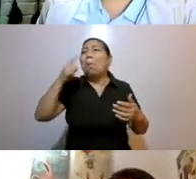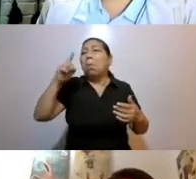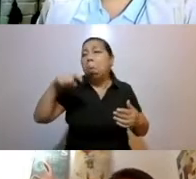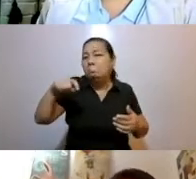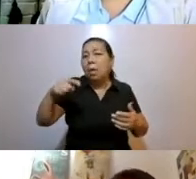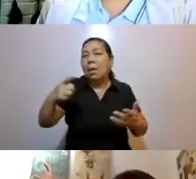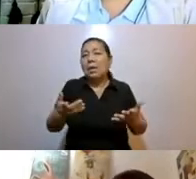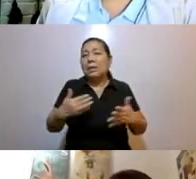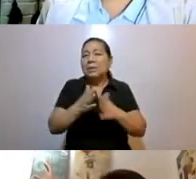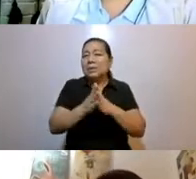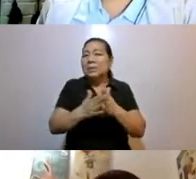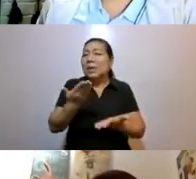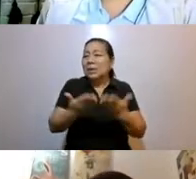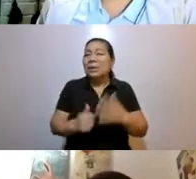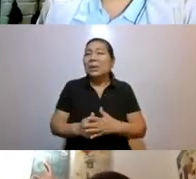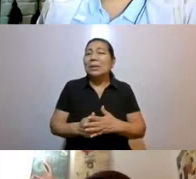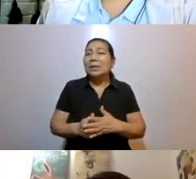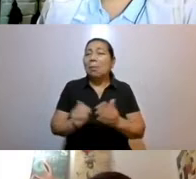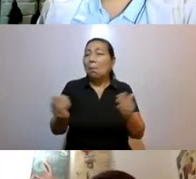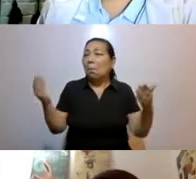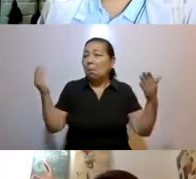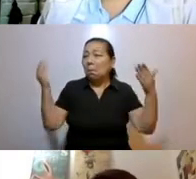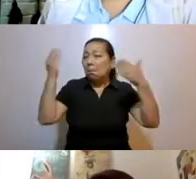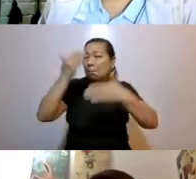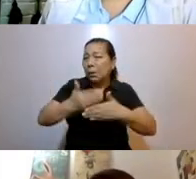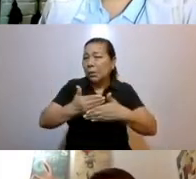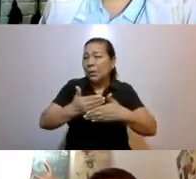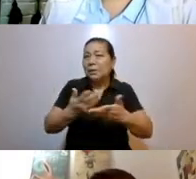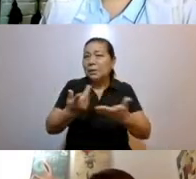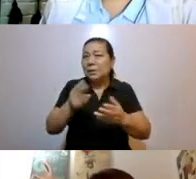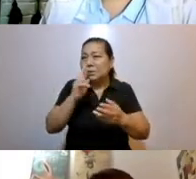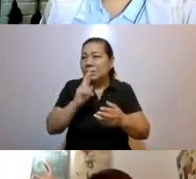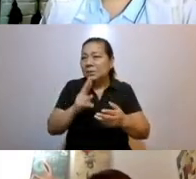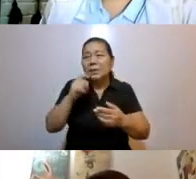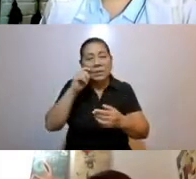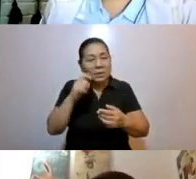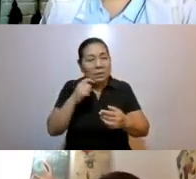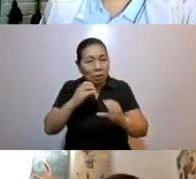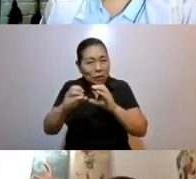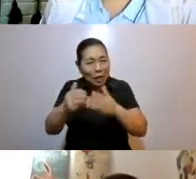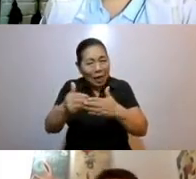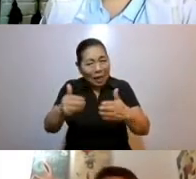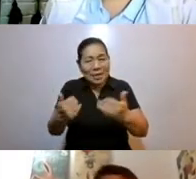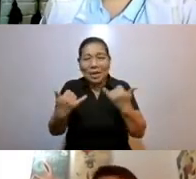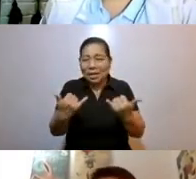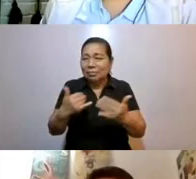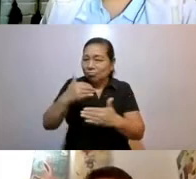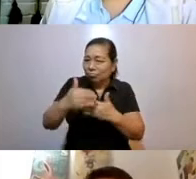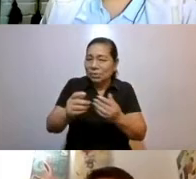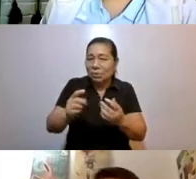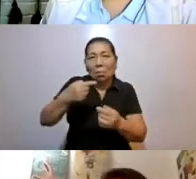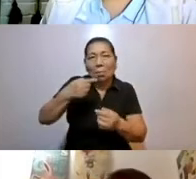ansiedad, que muchas veces la ansiedad bloquea algunas fases de respuesta sexual que hemos conversado. Y con eso se genera la